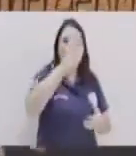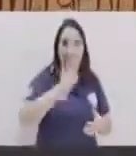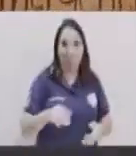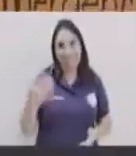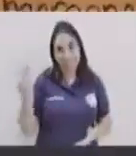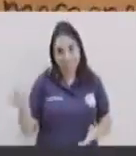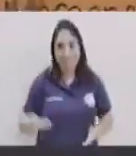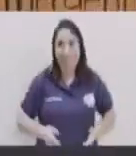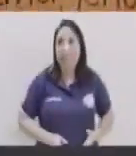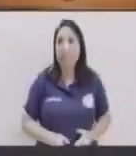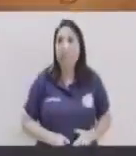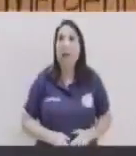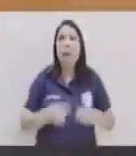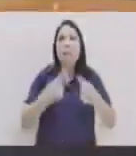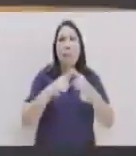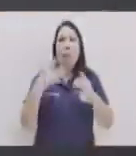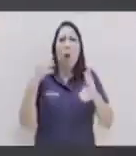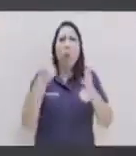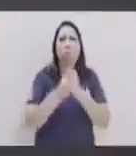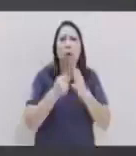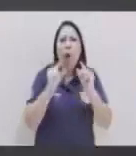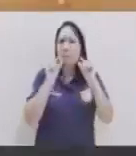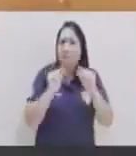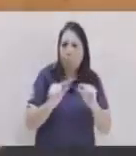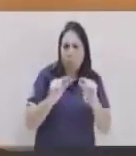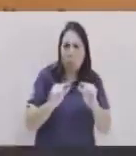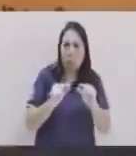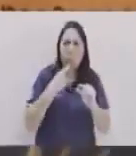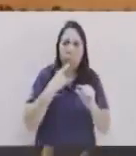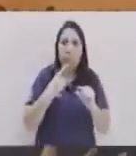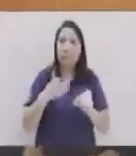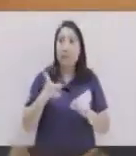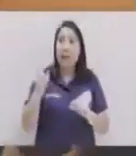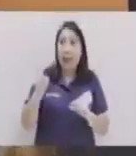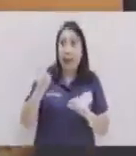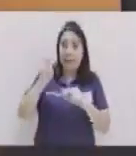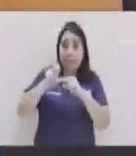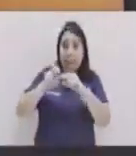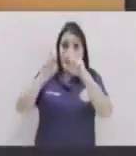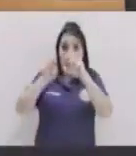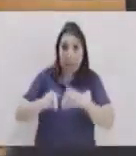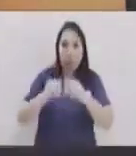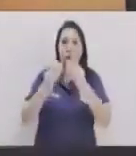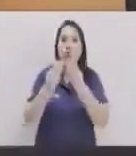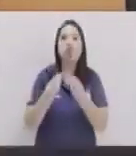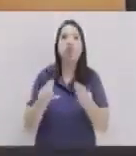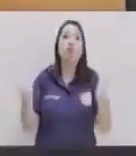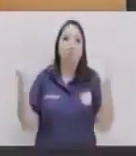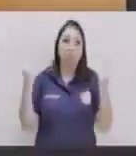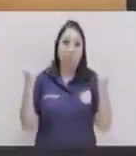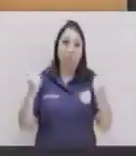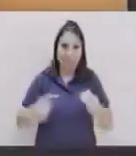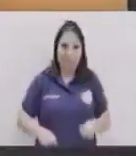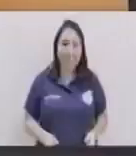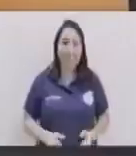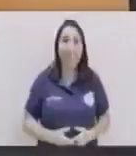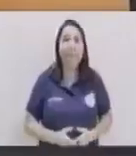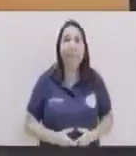no fue un desastre más grande, ¿verdad? Esta persona pudo solucionar esta